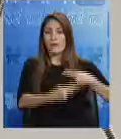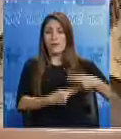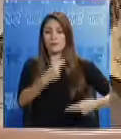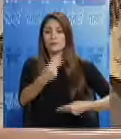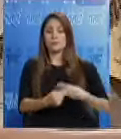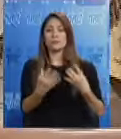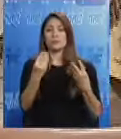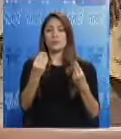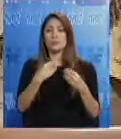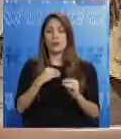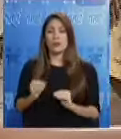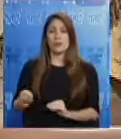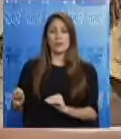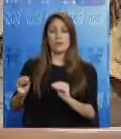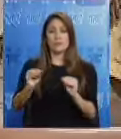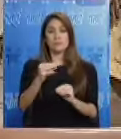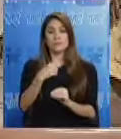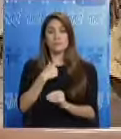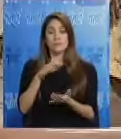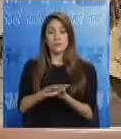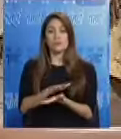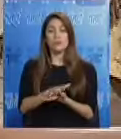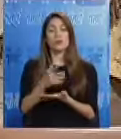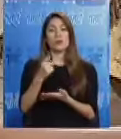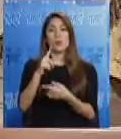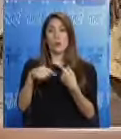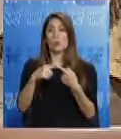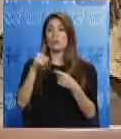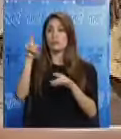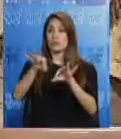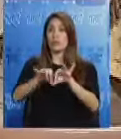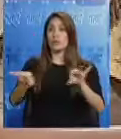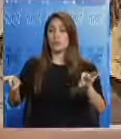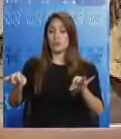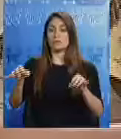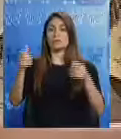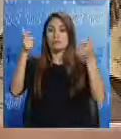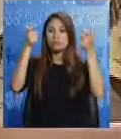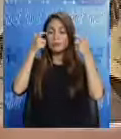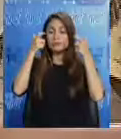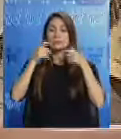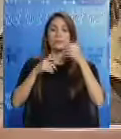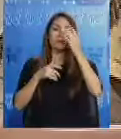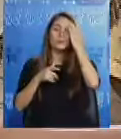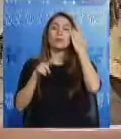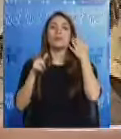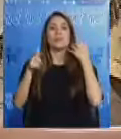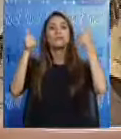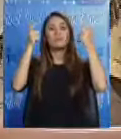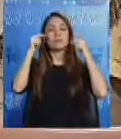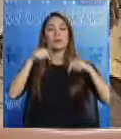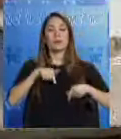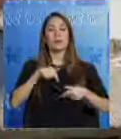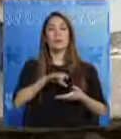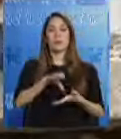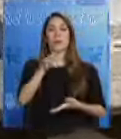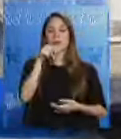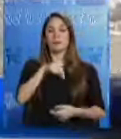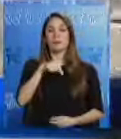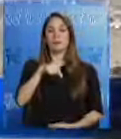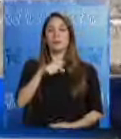estudiantes, unos con títulos profesionales de bachilleres que se han graduado en este colegio. A